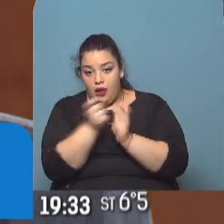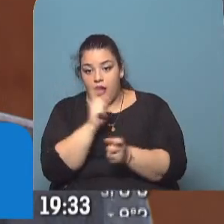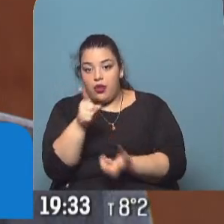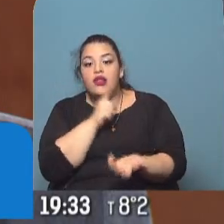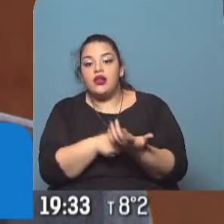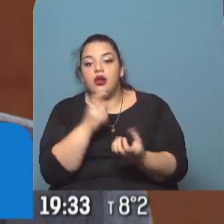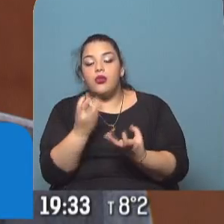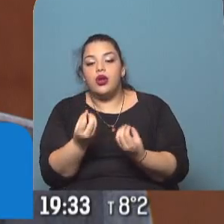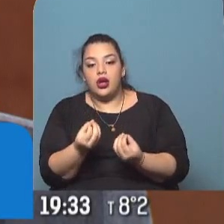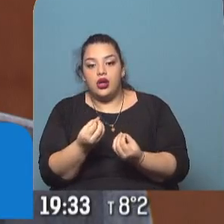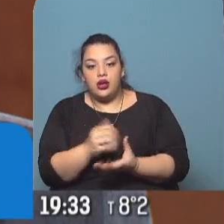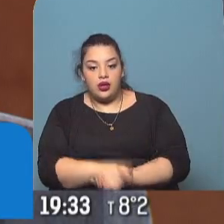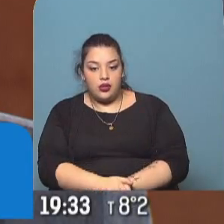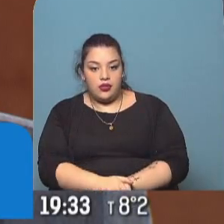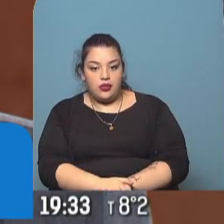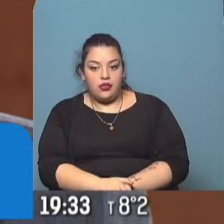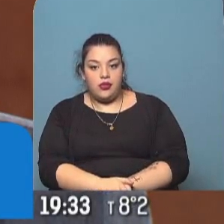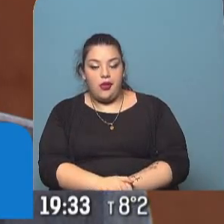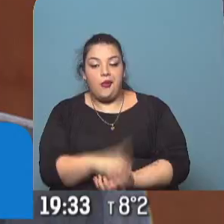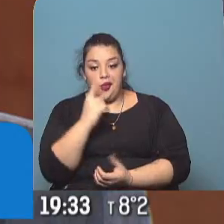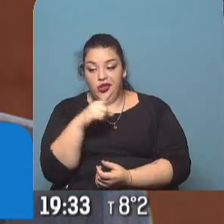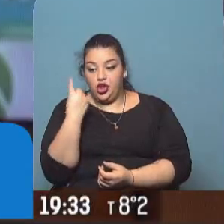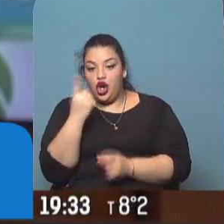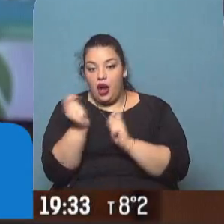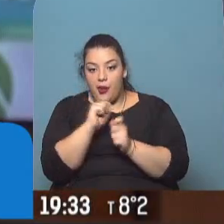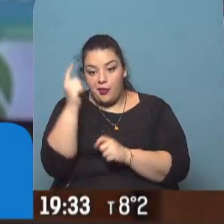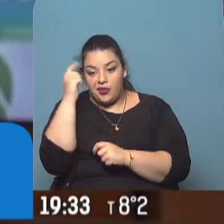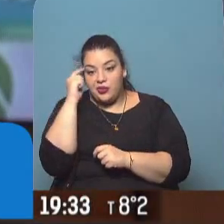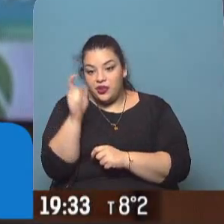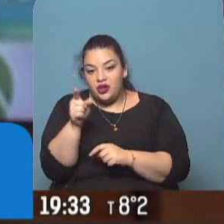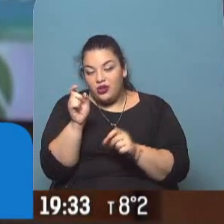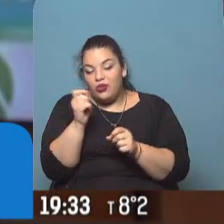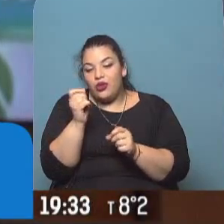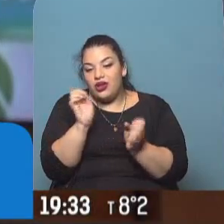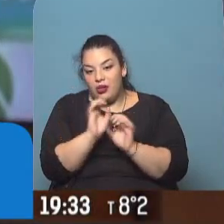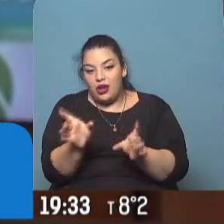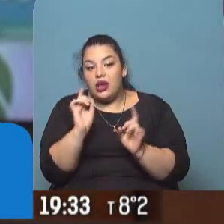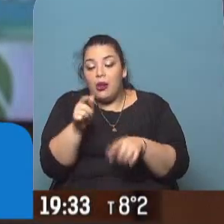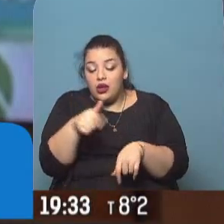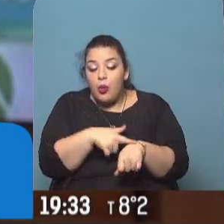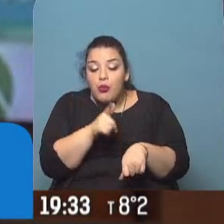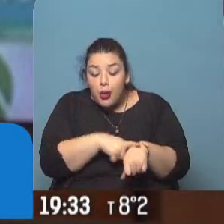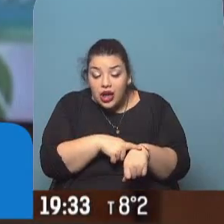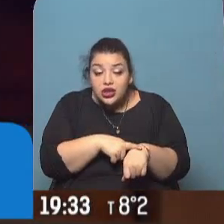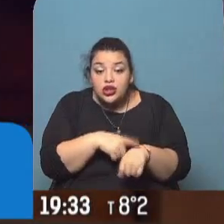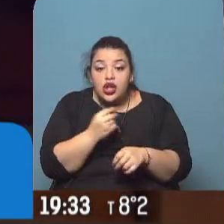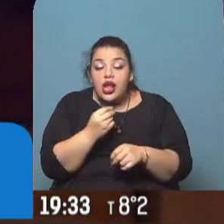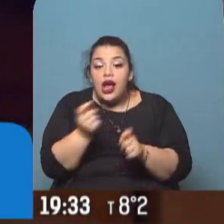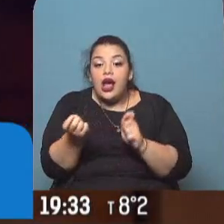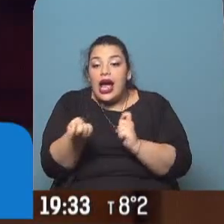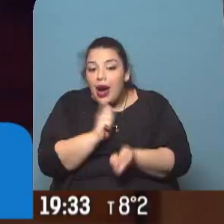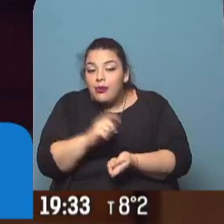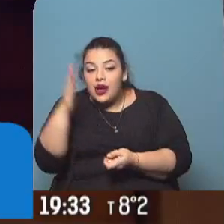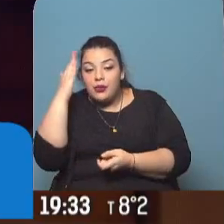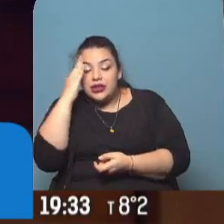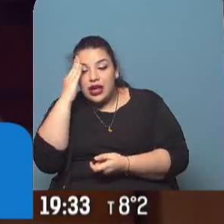muy mal. Y de hecho, cuando lo hacemos muy mal. Entonces a mí me parece que este es un punto de madurez también. O sea, nosotros después de la ley quedan muchas cosas